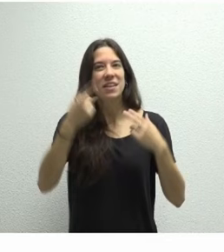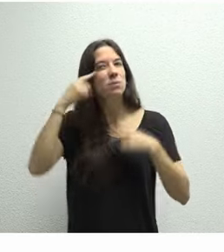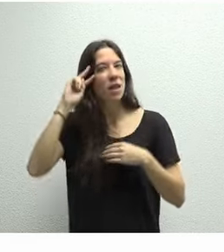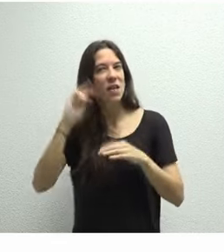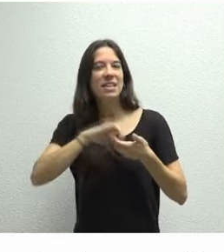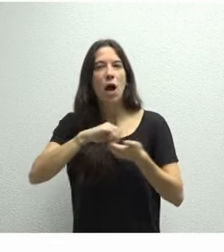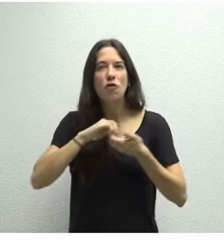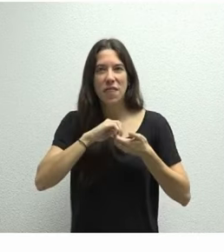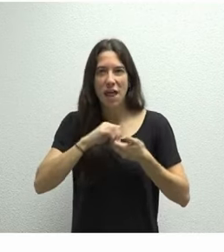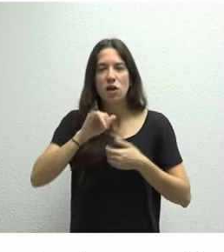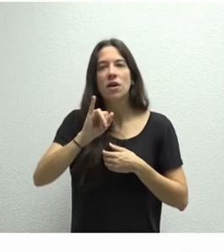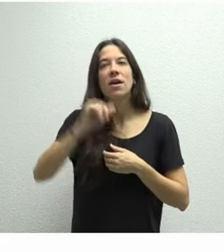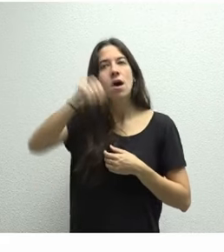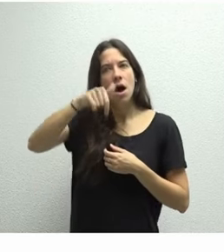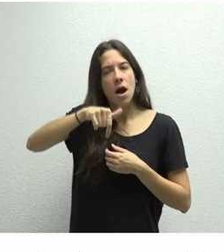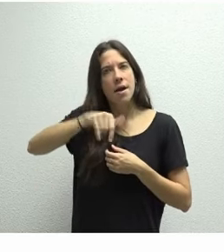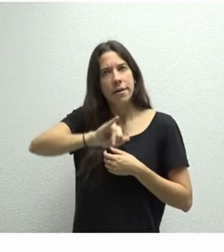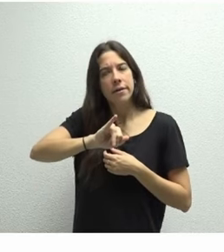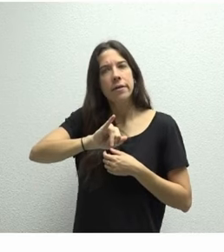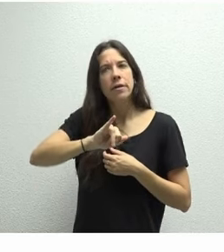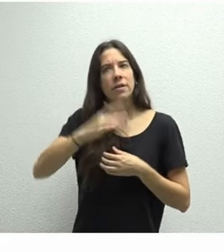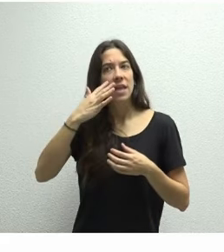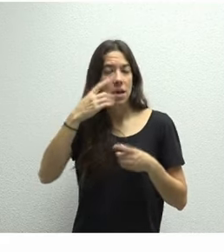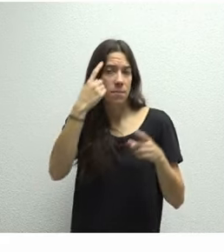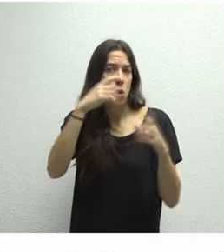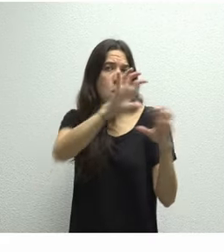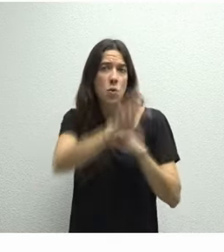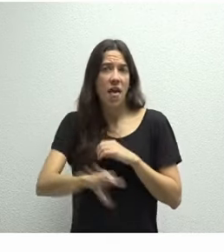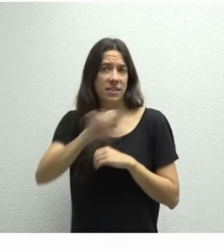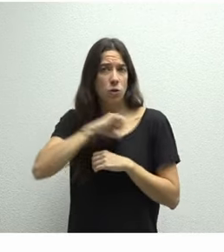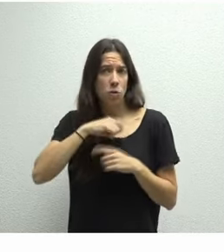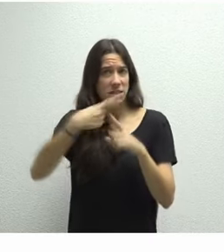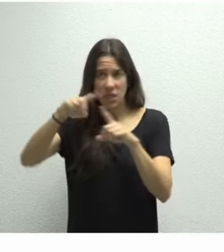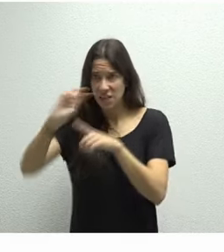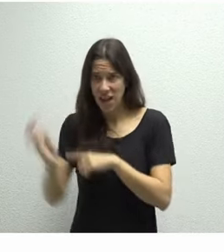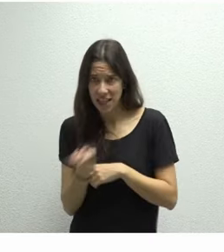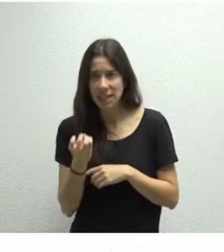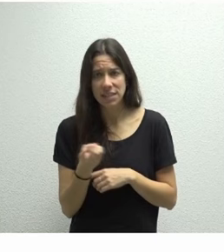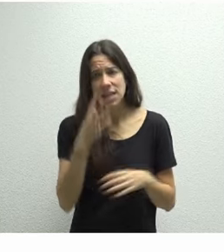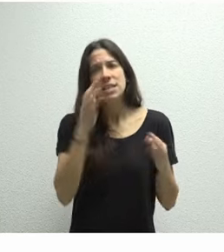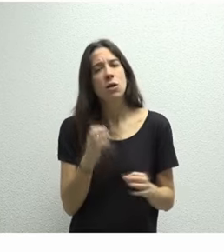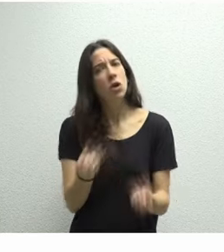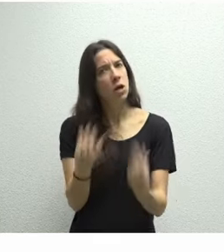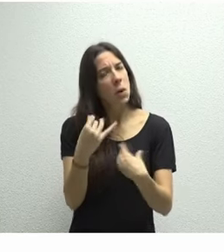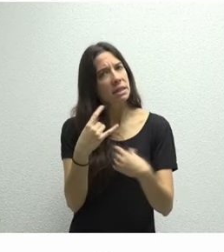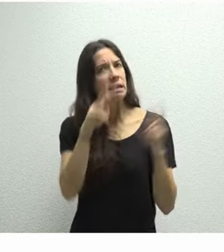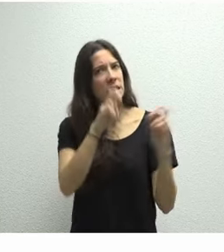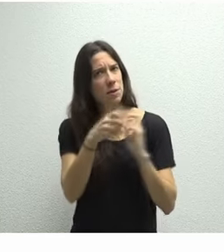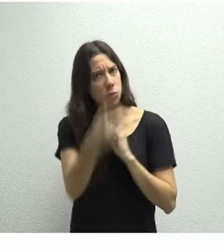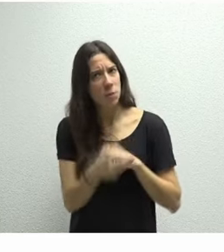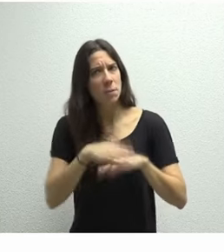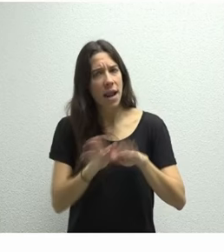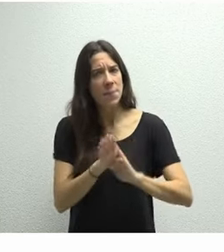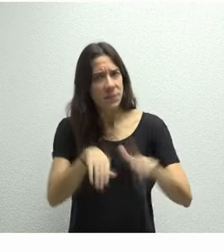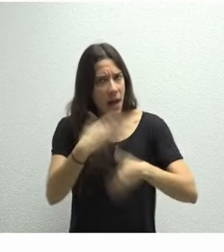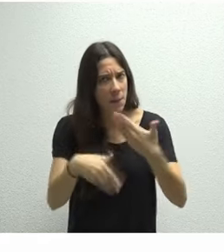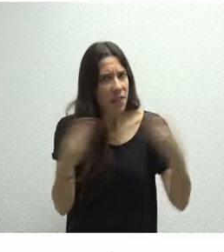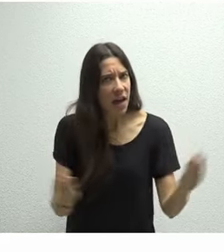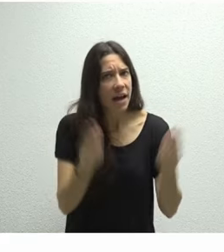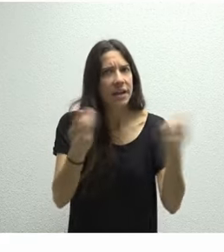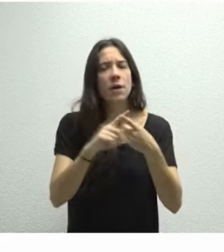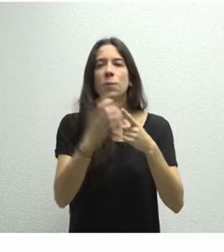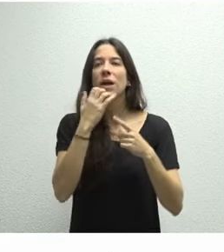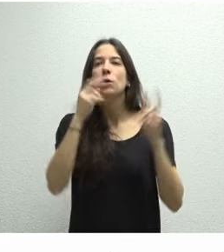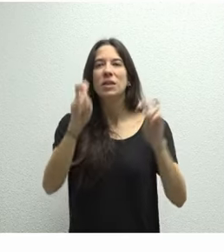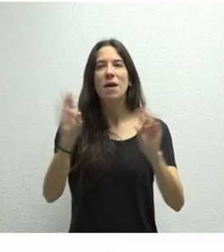hoy aquí de diferentes comunidades autónomas pues van a salir cuestiones muy importantes para seguir avanzando en esta cuestión cuestiones tan importantes como la formación de